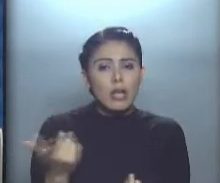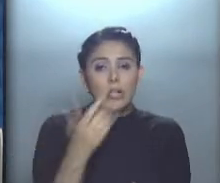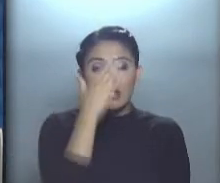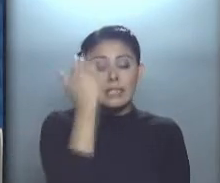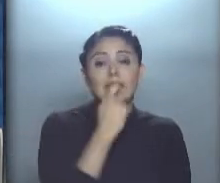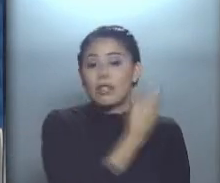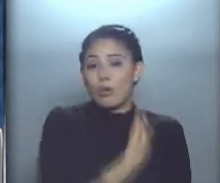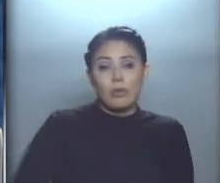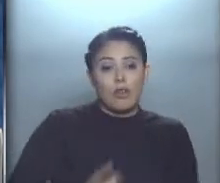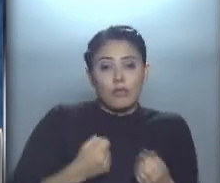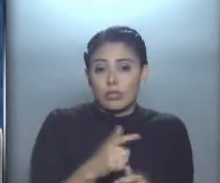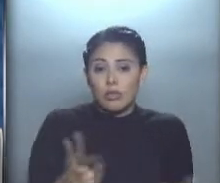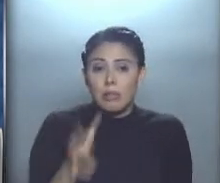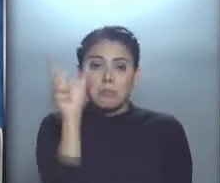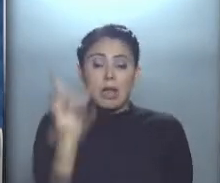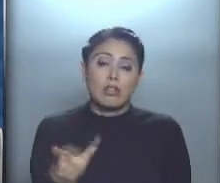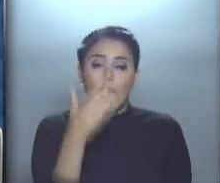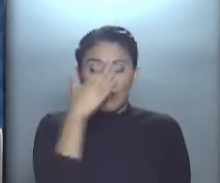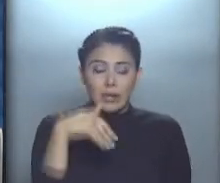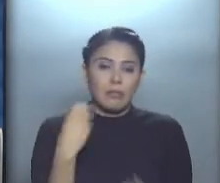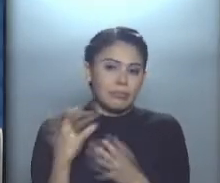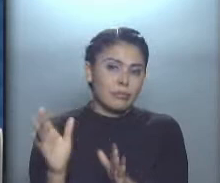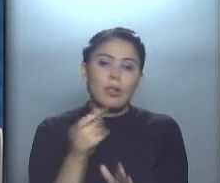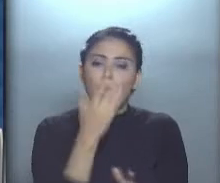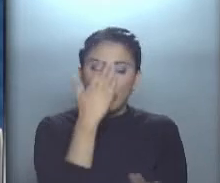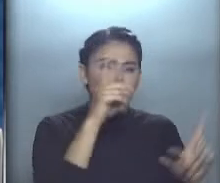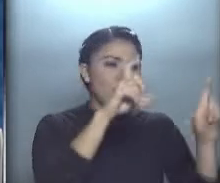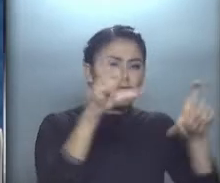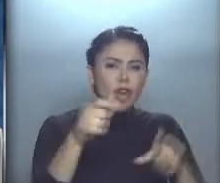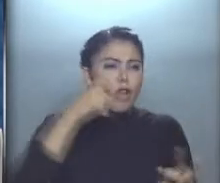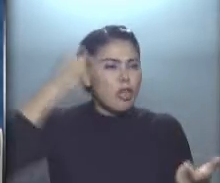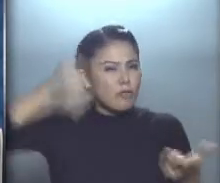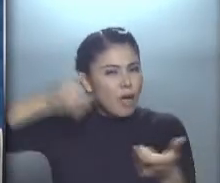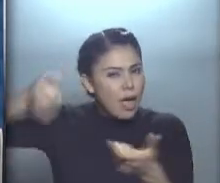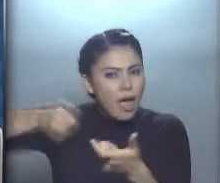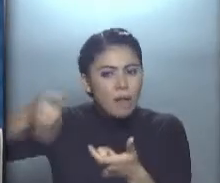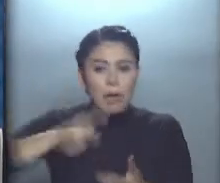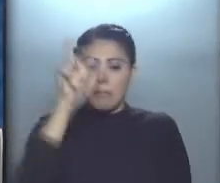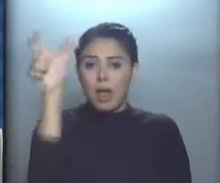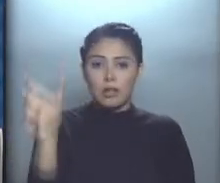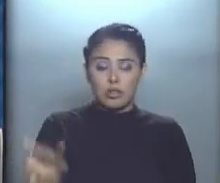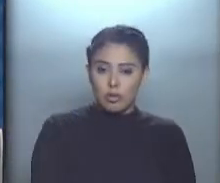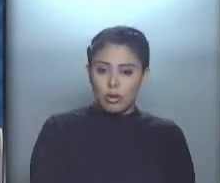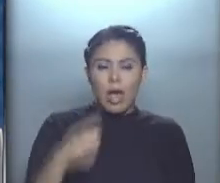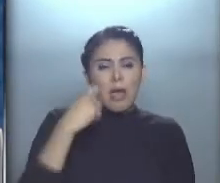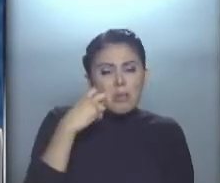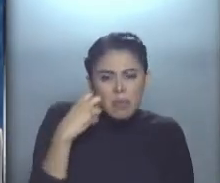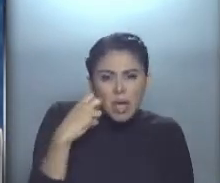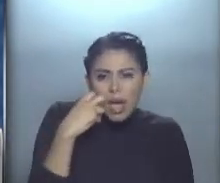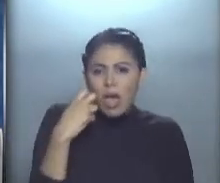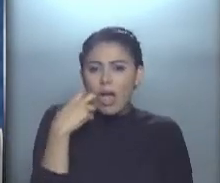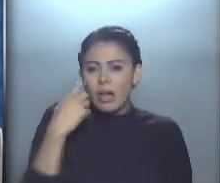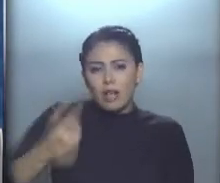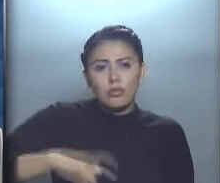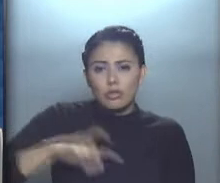esfuerzo, finalmente esa persona, porque después se sacan fotos, se filma a una persona anciana que no tiene ningún tipo de